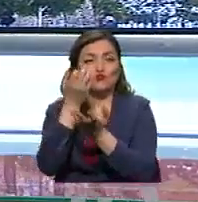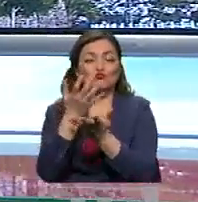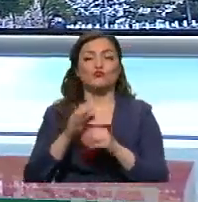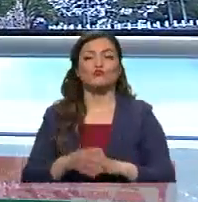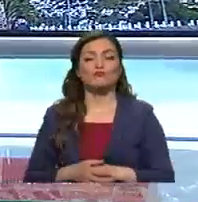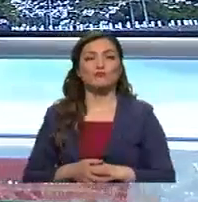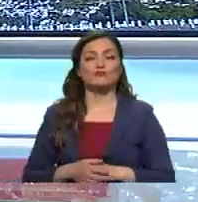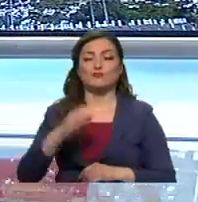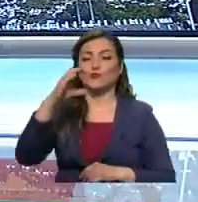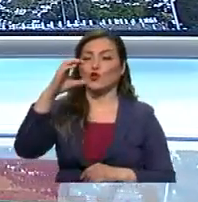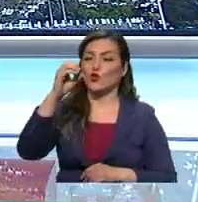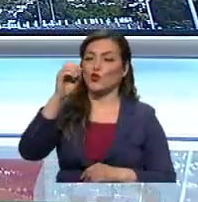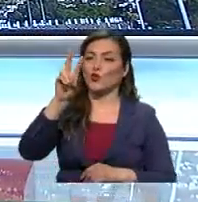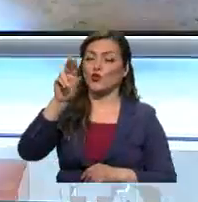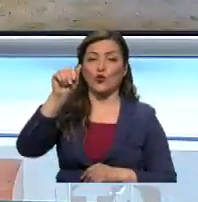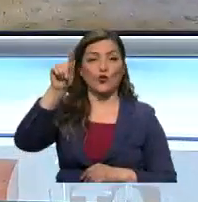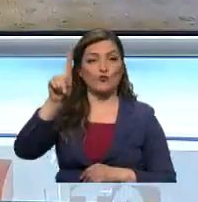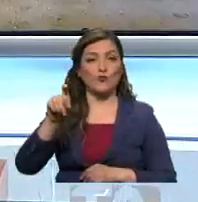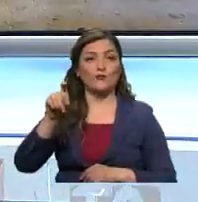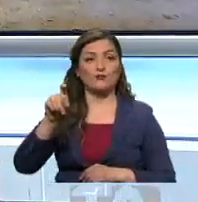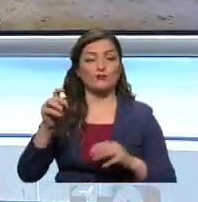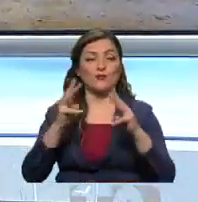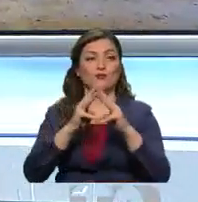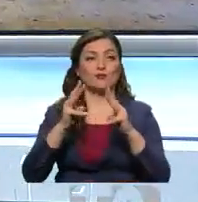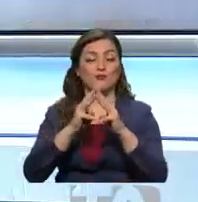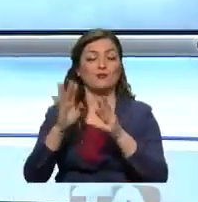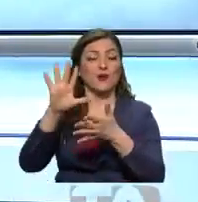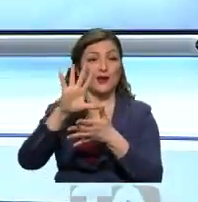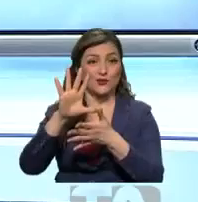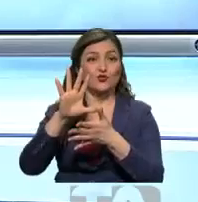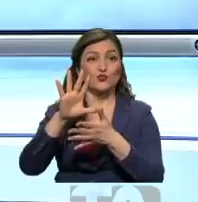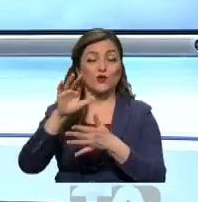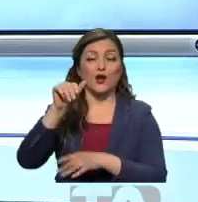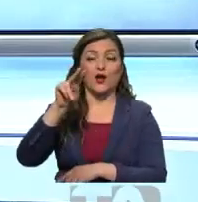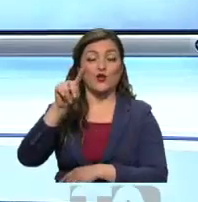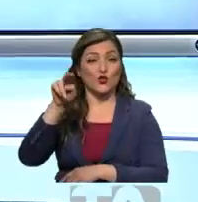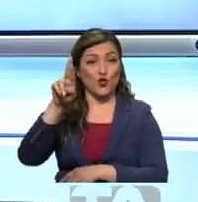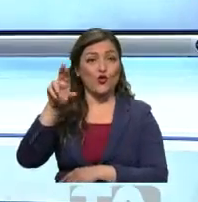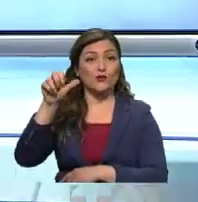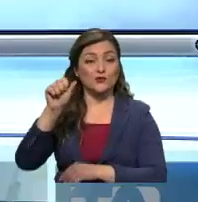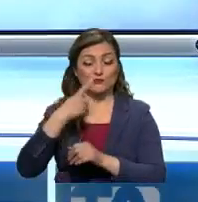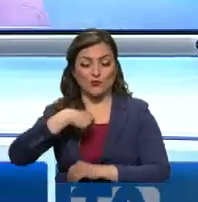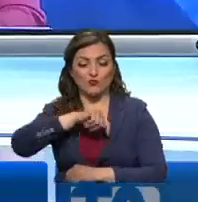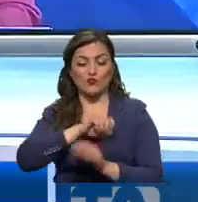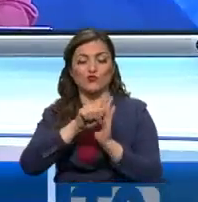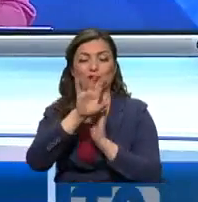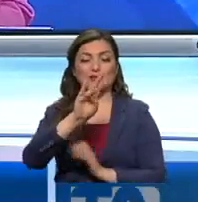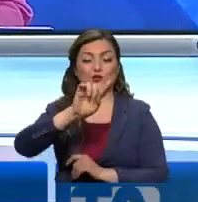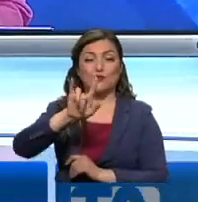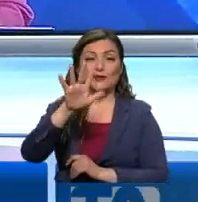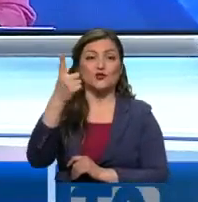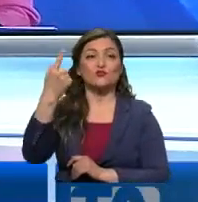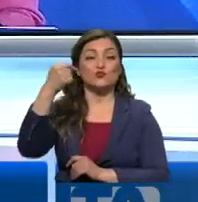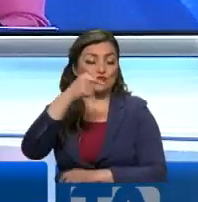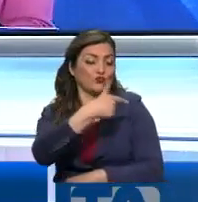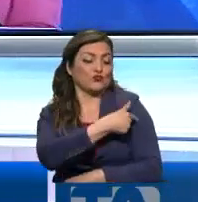del mecanismo COVAX, la cumbre iberoamericana de Andorra, España, donará 7,5 millones de